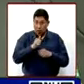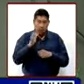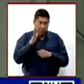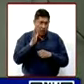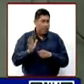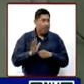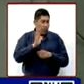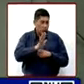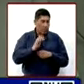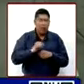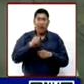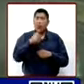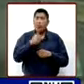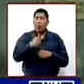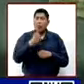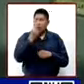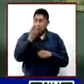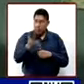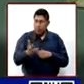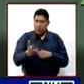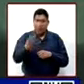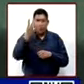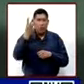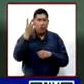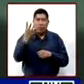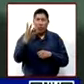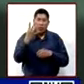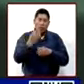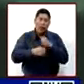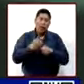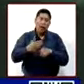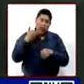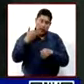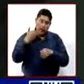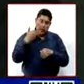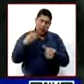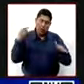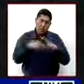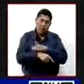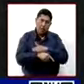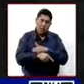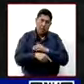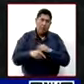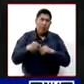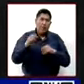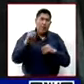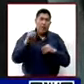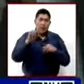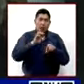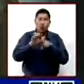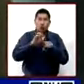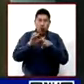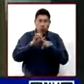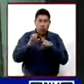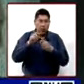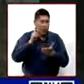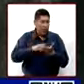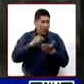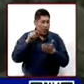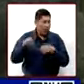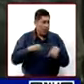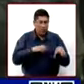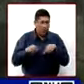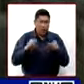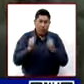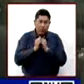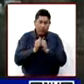progenitora, ella misma hace conocer que cuatro años antes habría matado a su segunda pareja. Este asesinato lo había